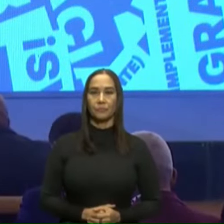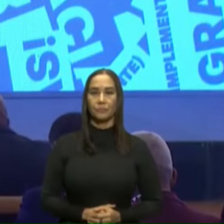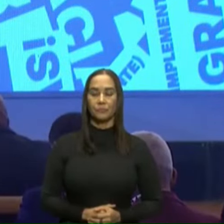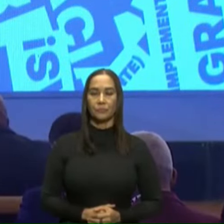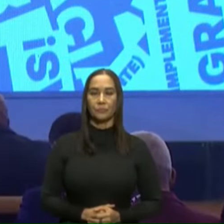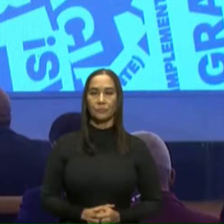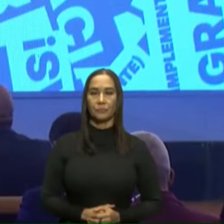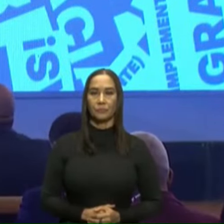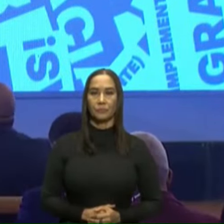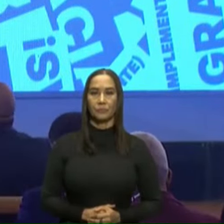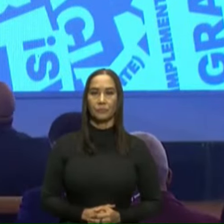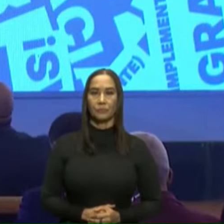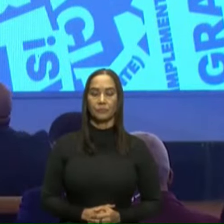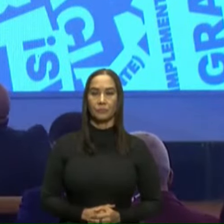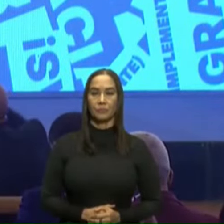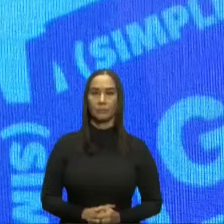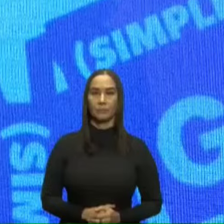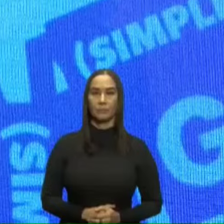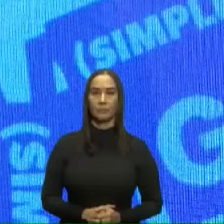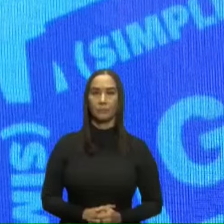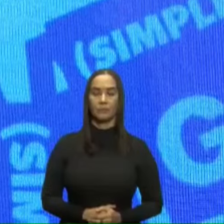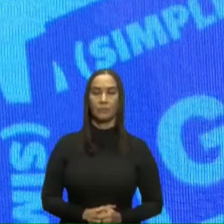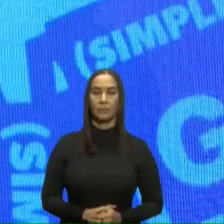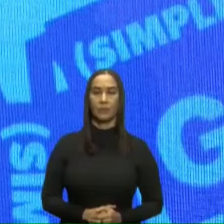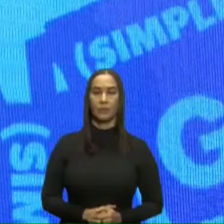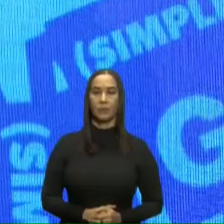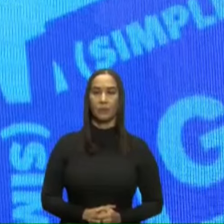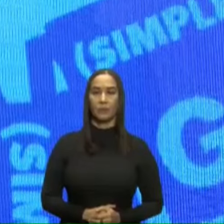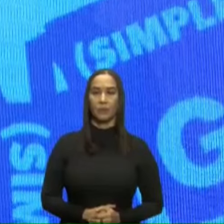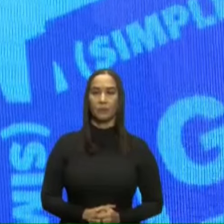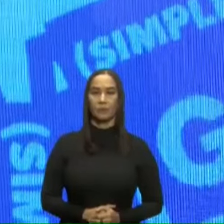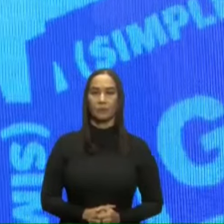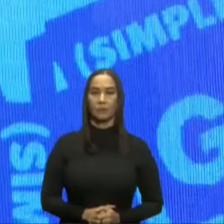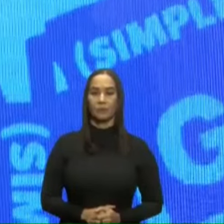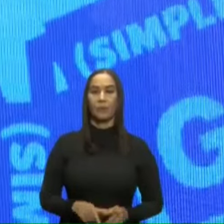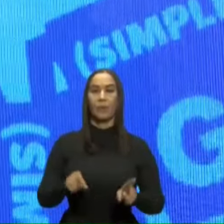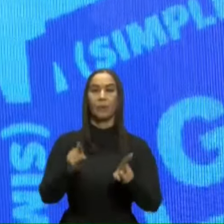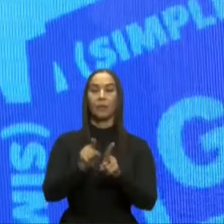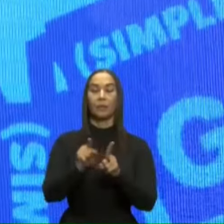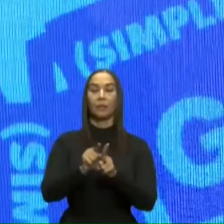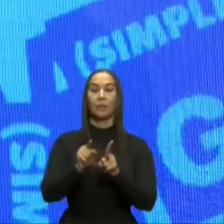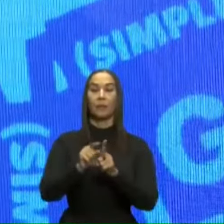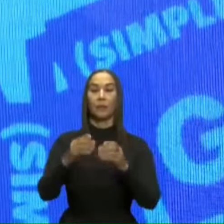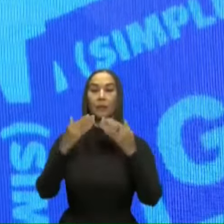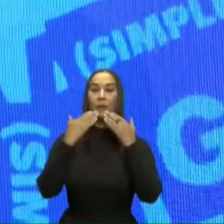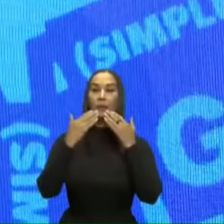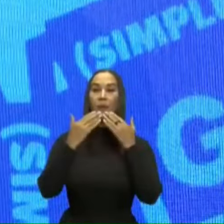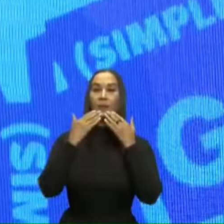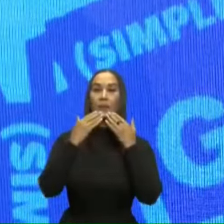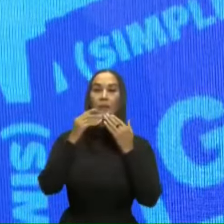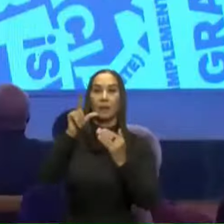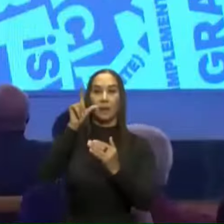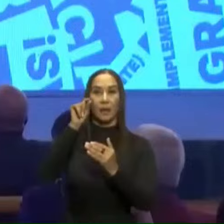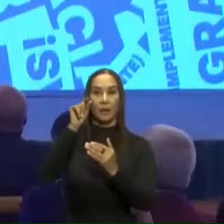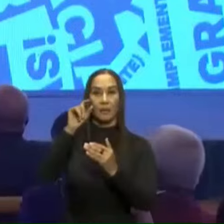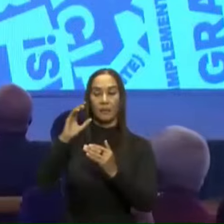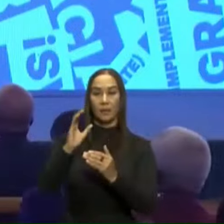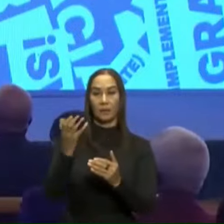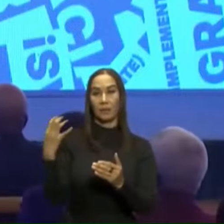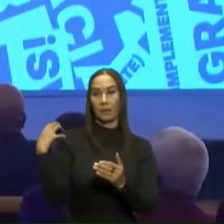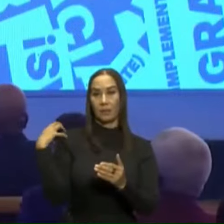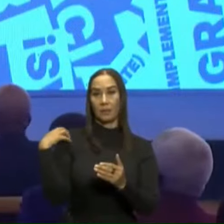la semanal que no sé también si fue pregunta o lo que fuera o fue un anuncio es que va a relanzar el gobierno que tiene planes